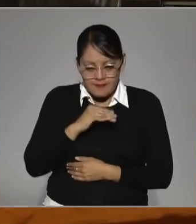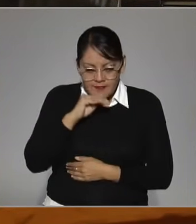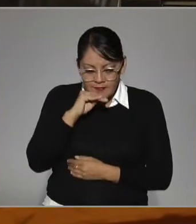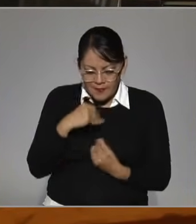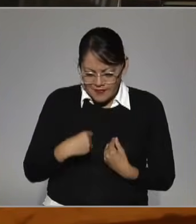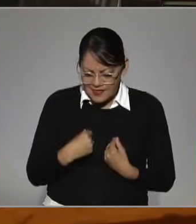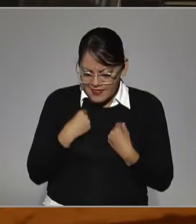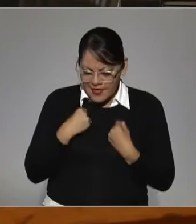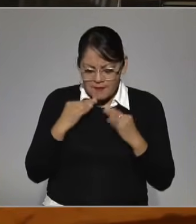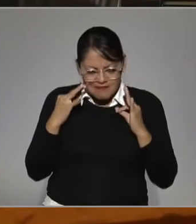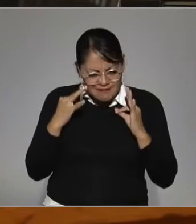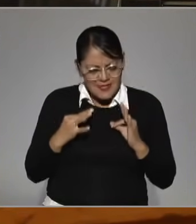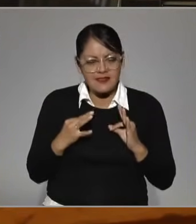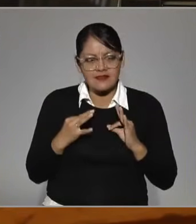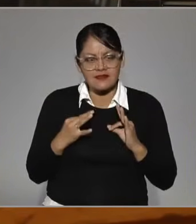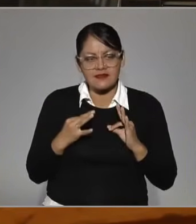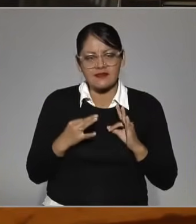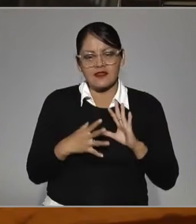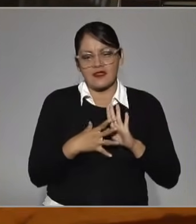plena en su ejemplo.